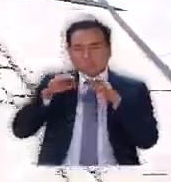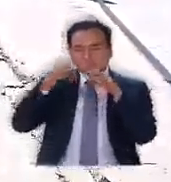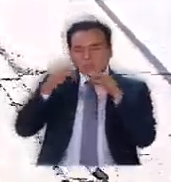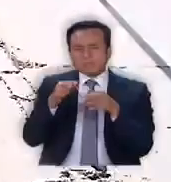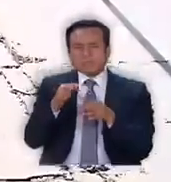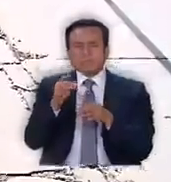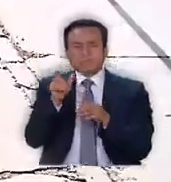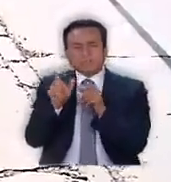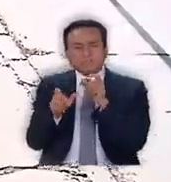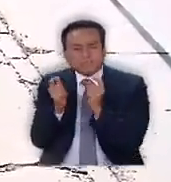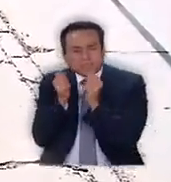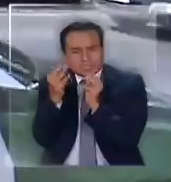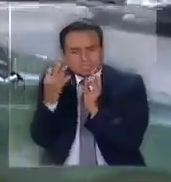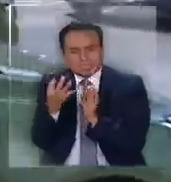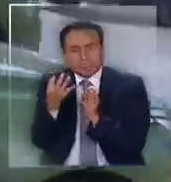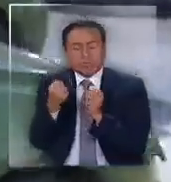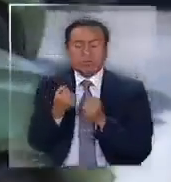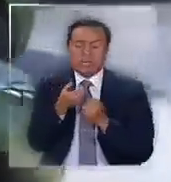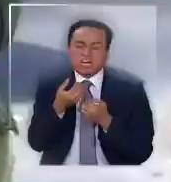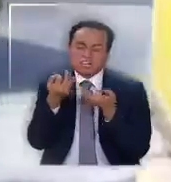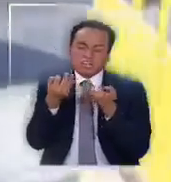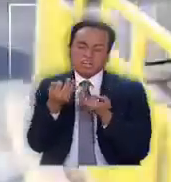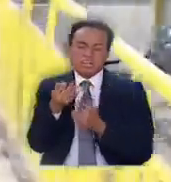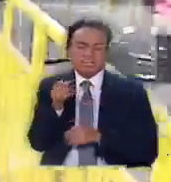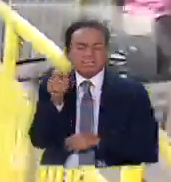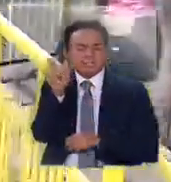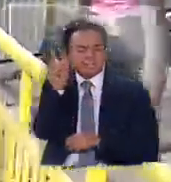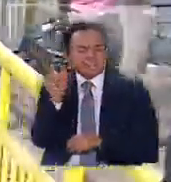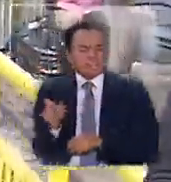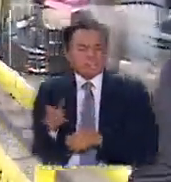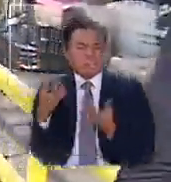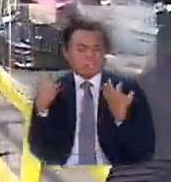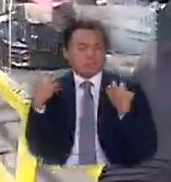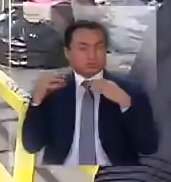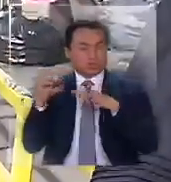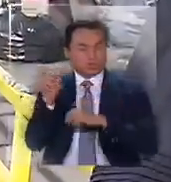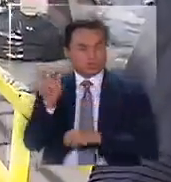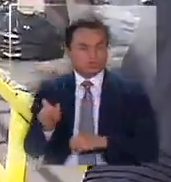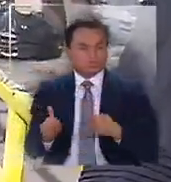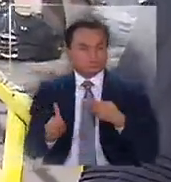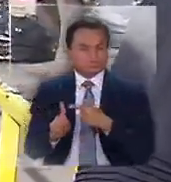del personal especializado que puedan garantizar que se trata del responsable.